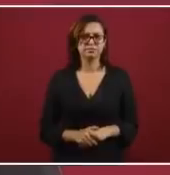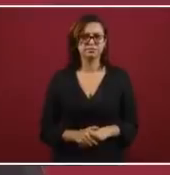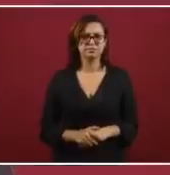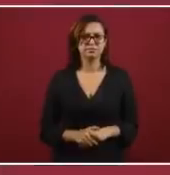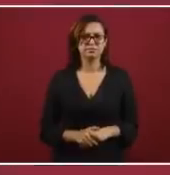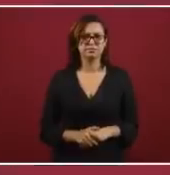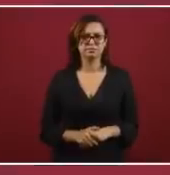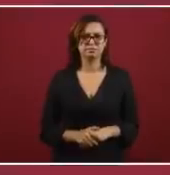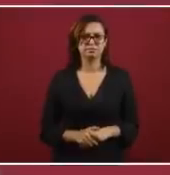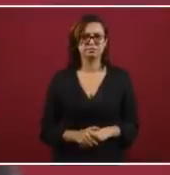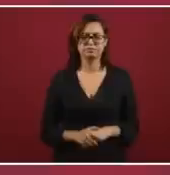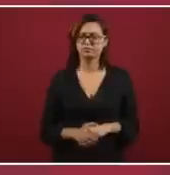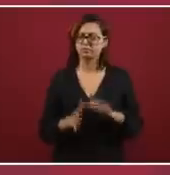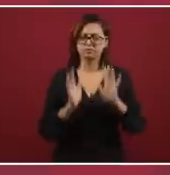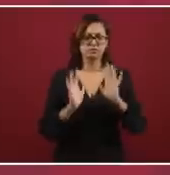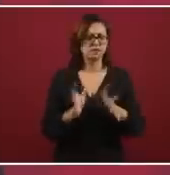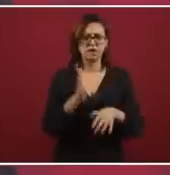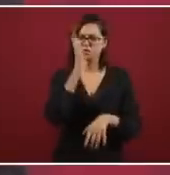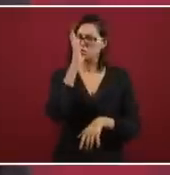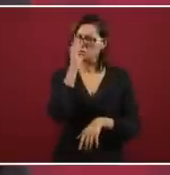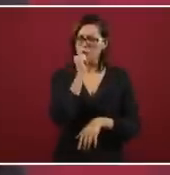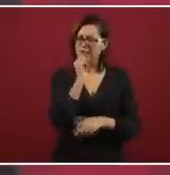no está permitido robar,